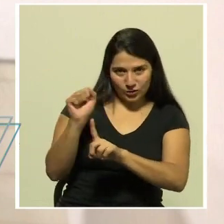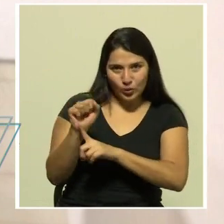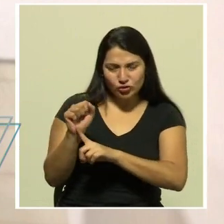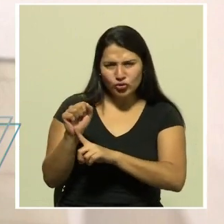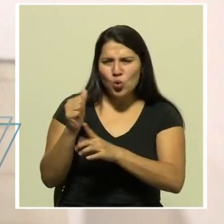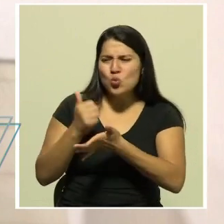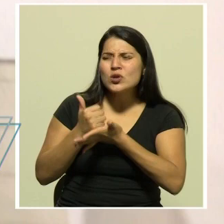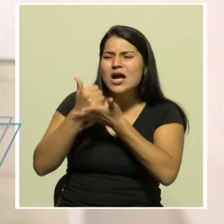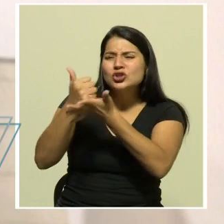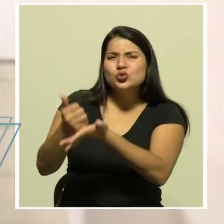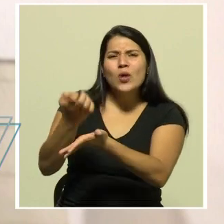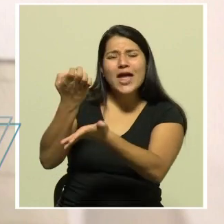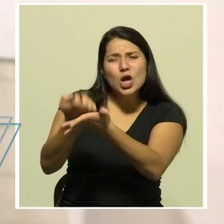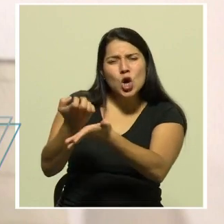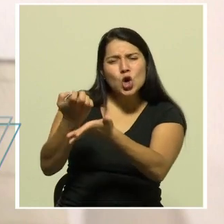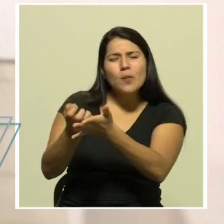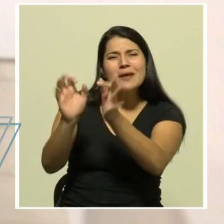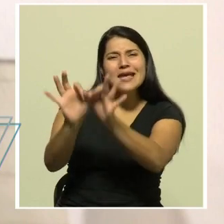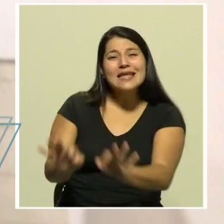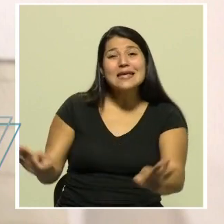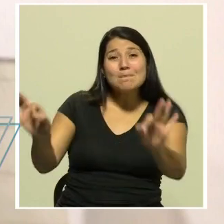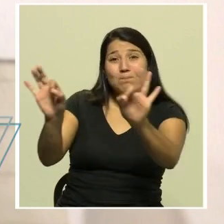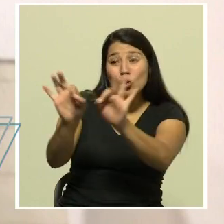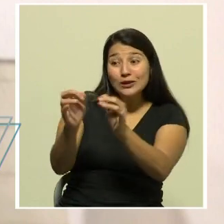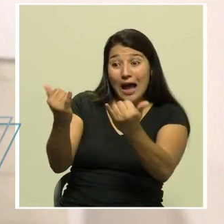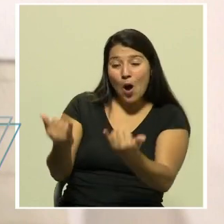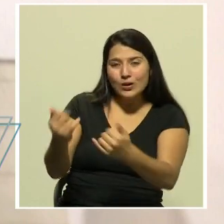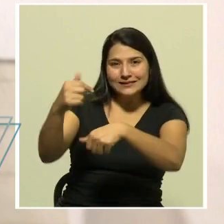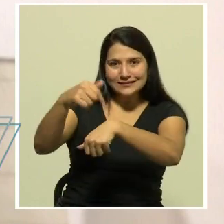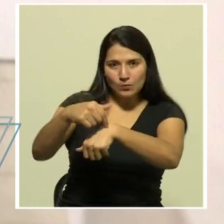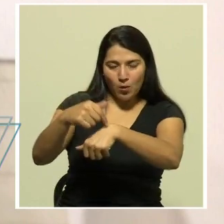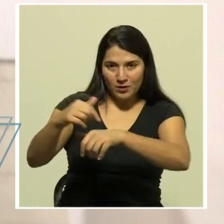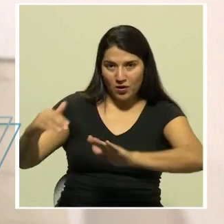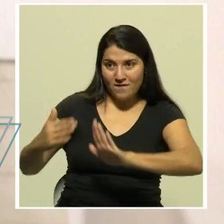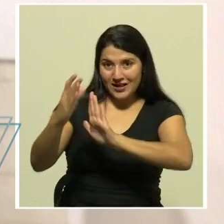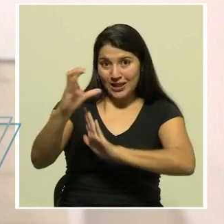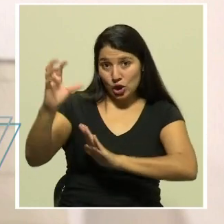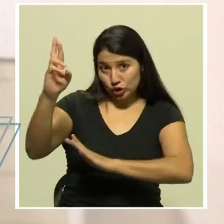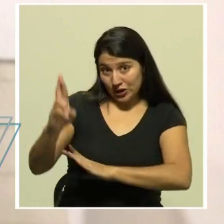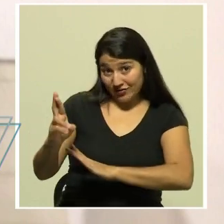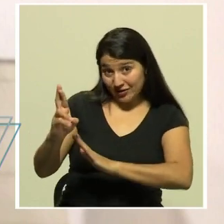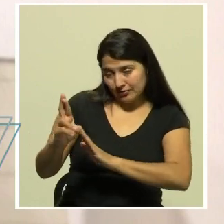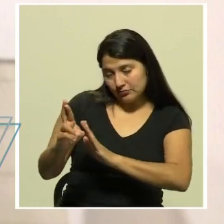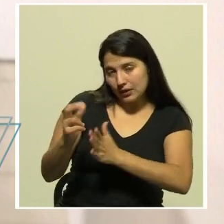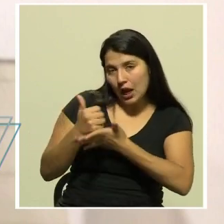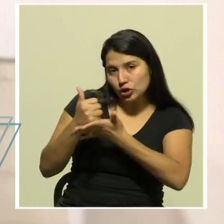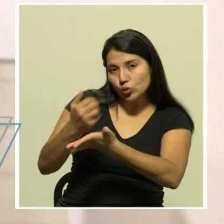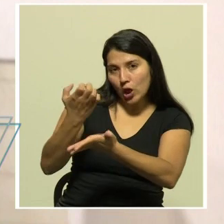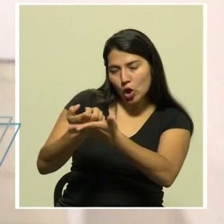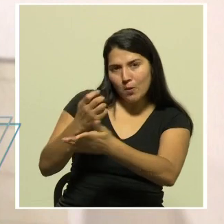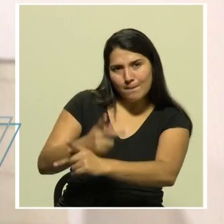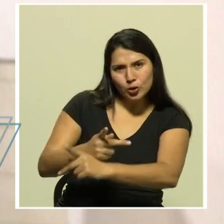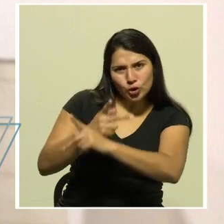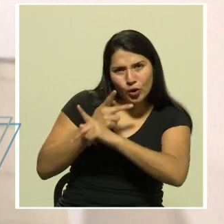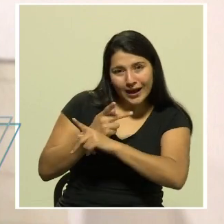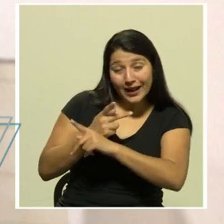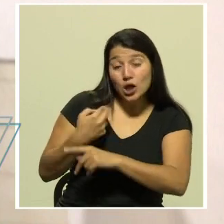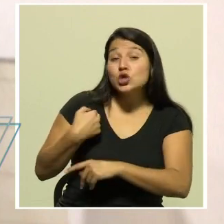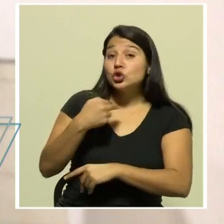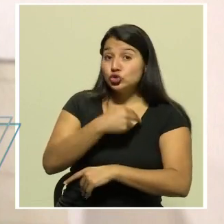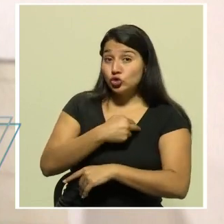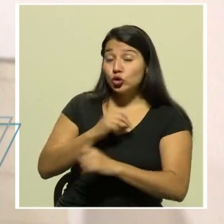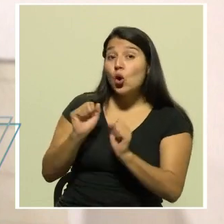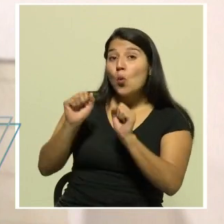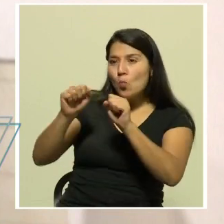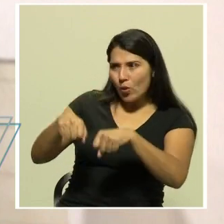tan estratégico, tan importante en un momento como el que estamos viviendo, como ha sido el bono Proteger, nosotros no podríamos solamente meter